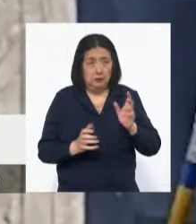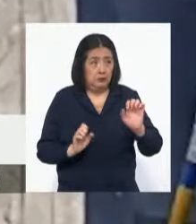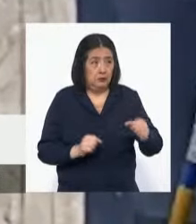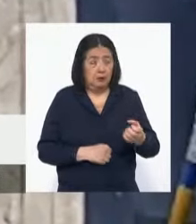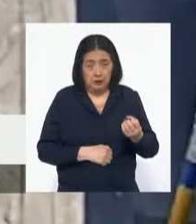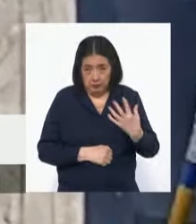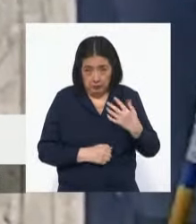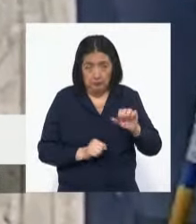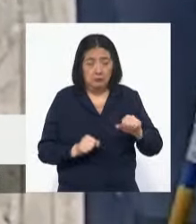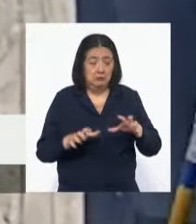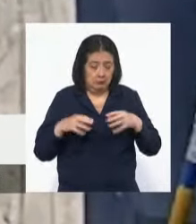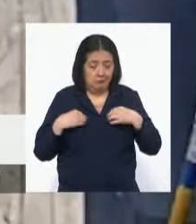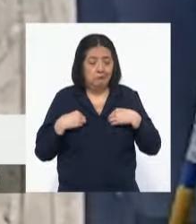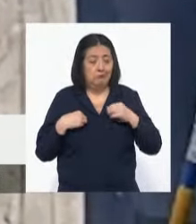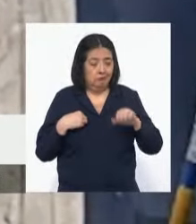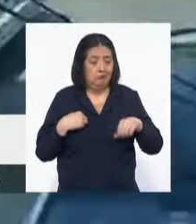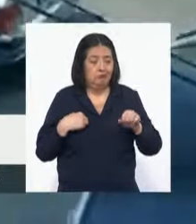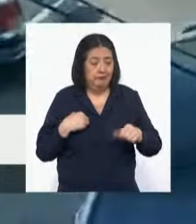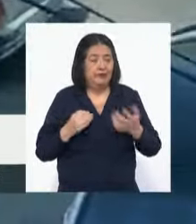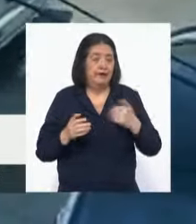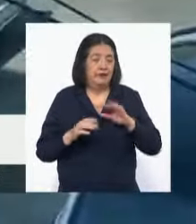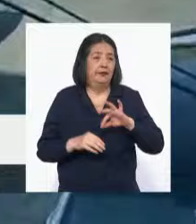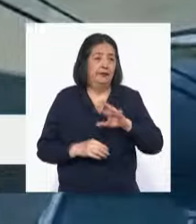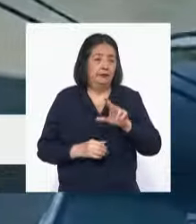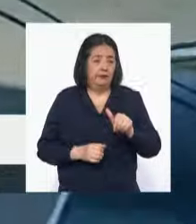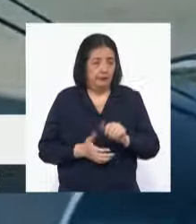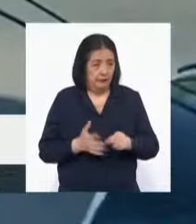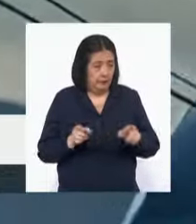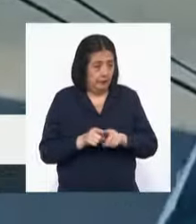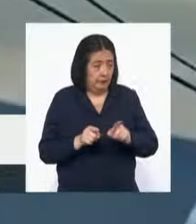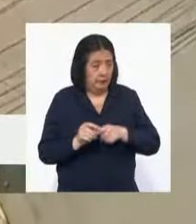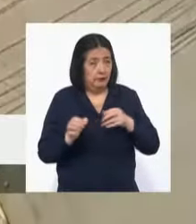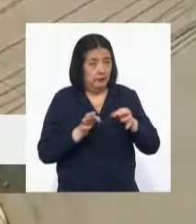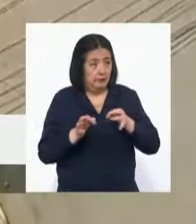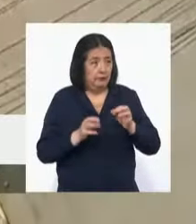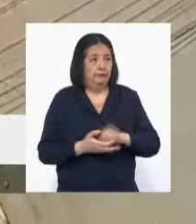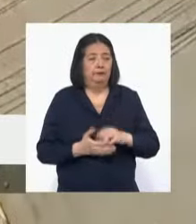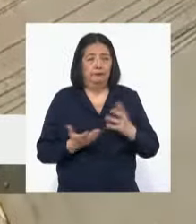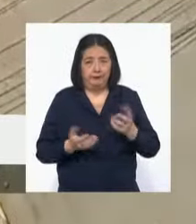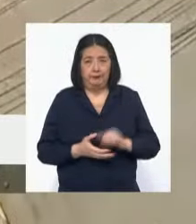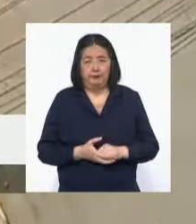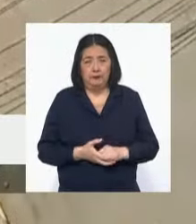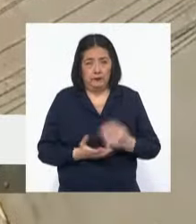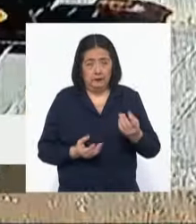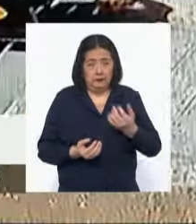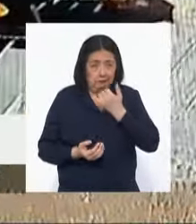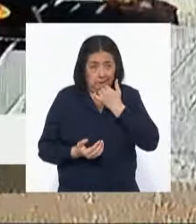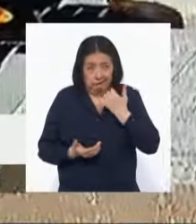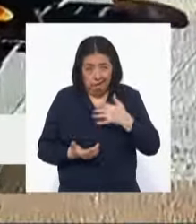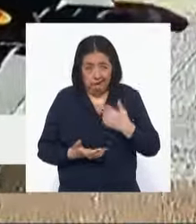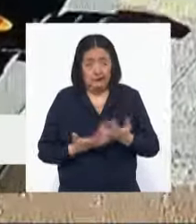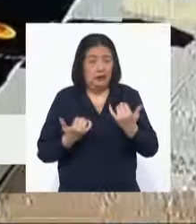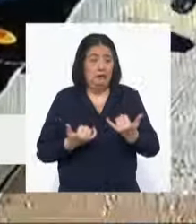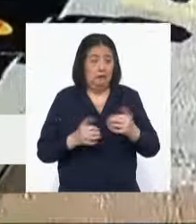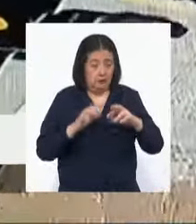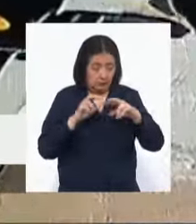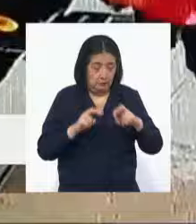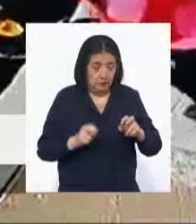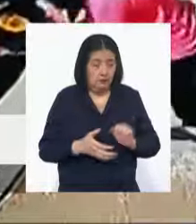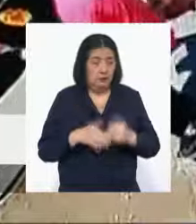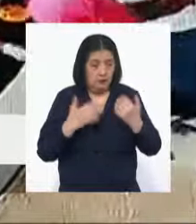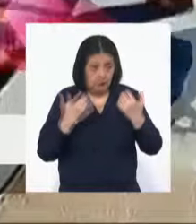ha aceptado la comisión de este delito. Acá también tenemos que precisar que como consecuencia del proceso de investigación